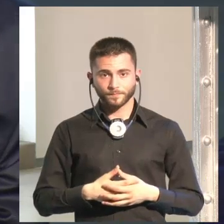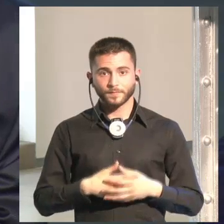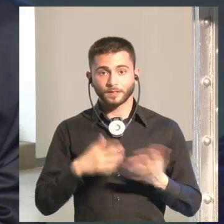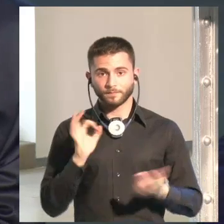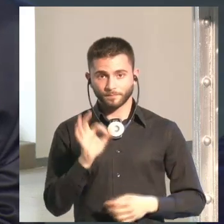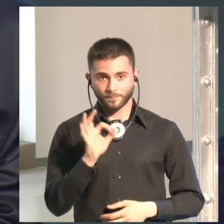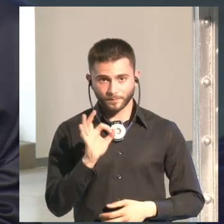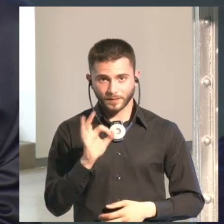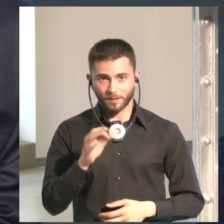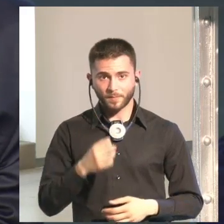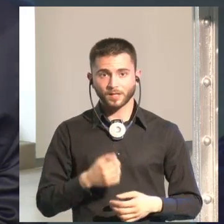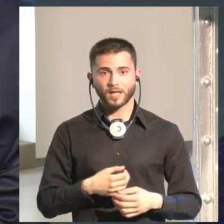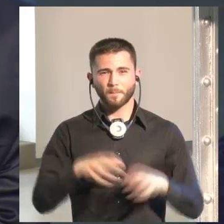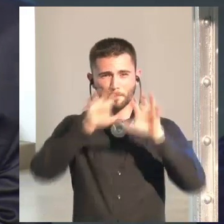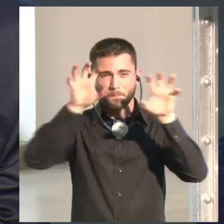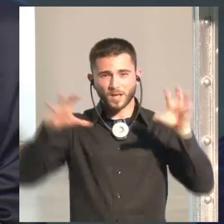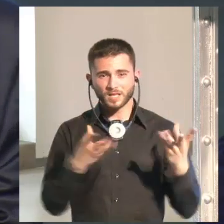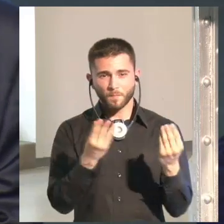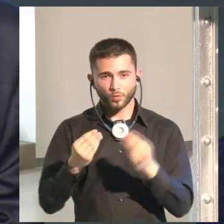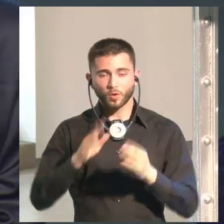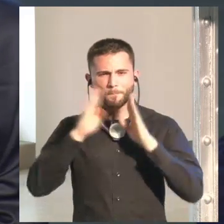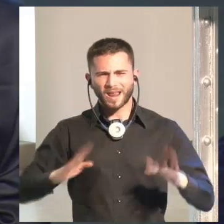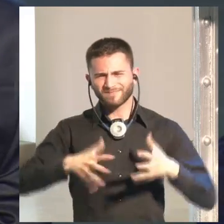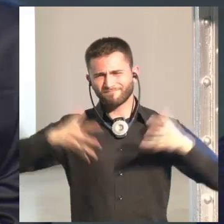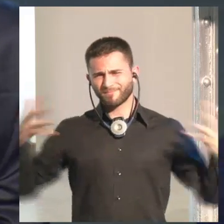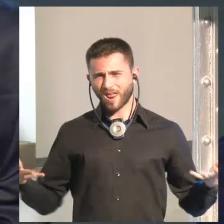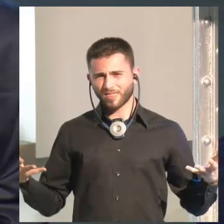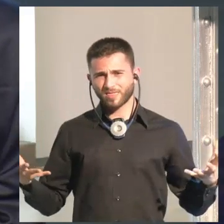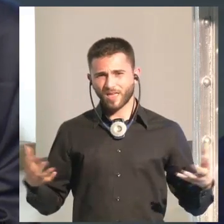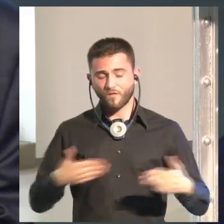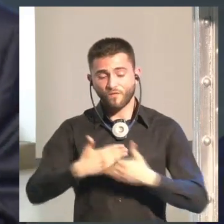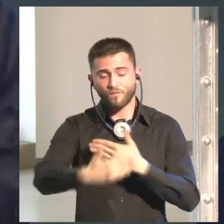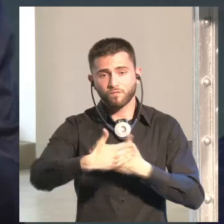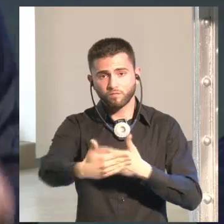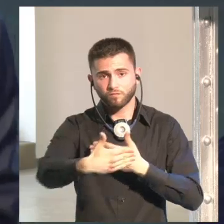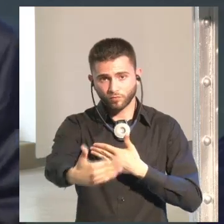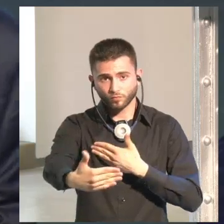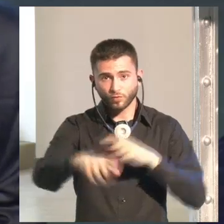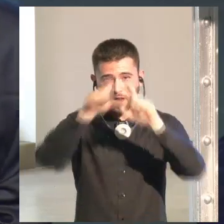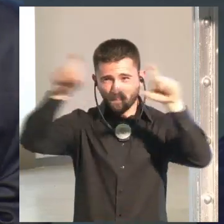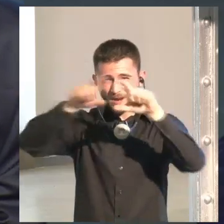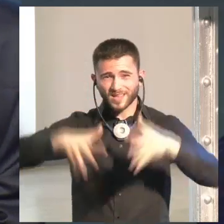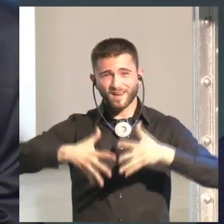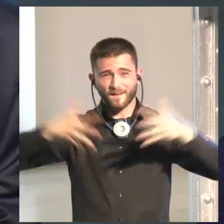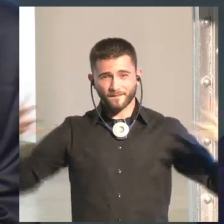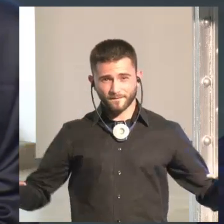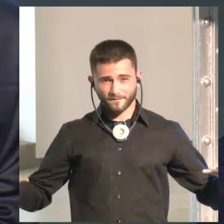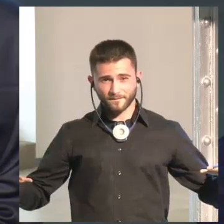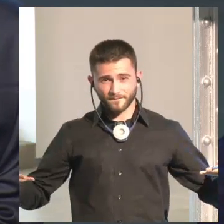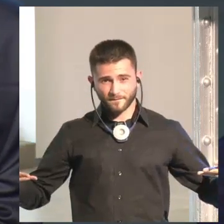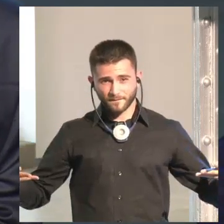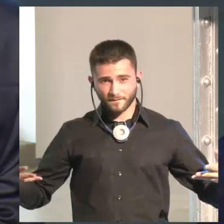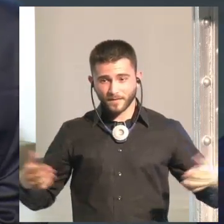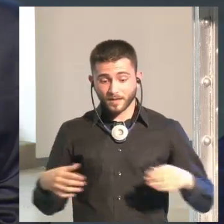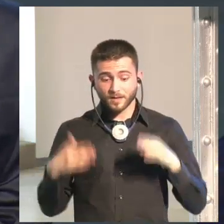Y efectivamente puede haber muchos países. Brasil es grande. Brasil seguramente en un futuro puede hacer que las grandes empresas